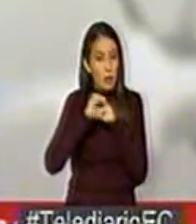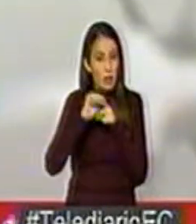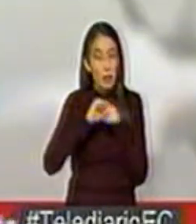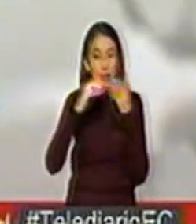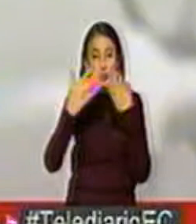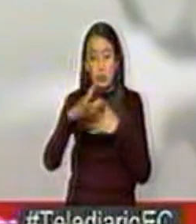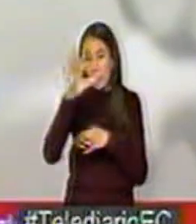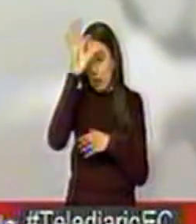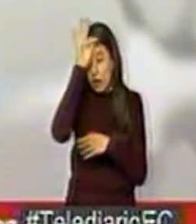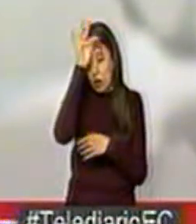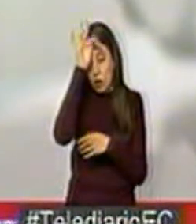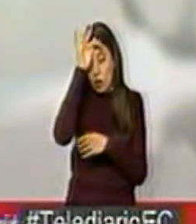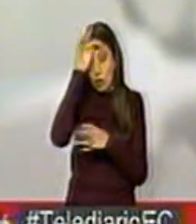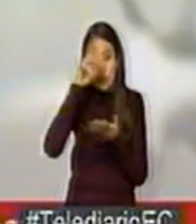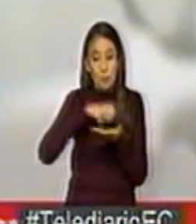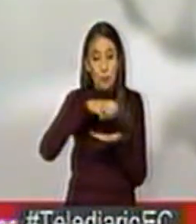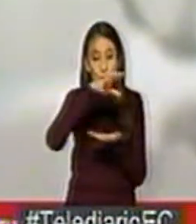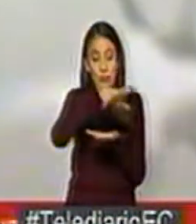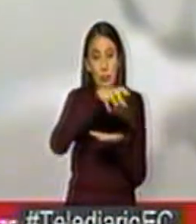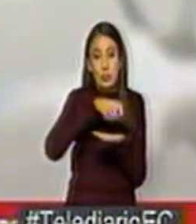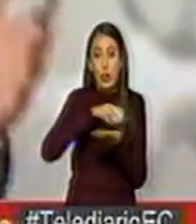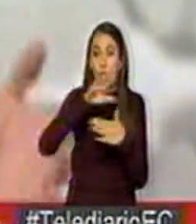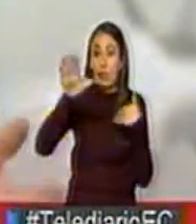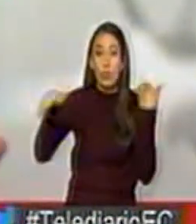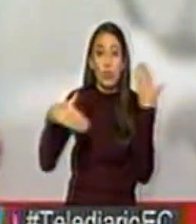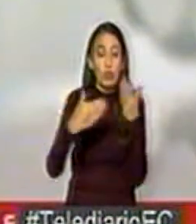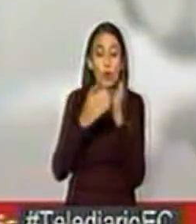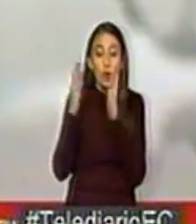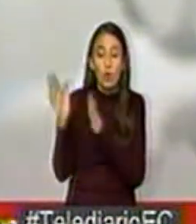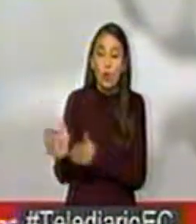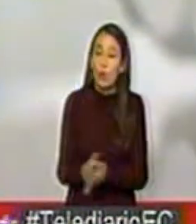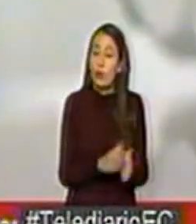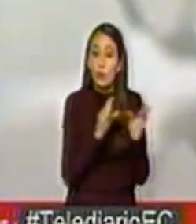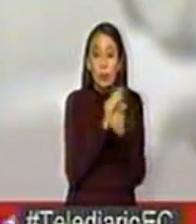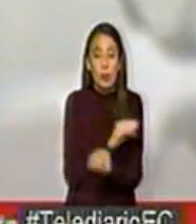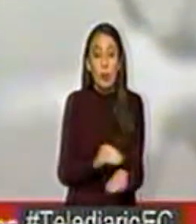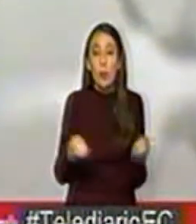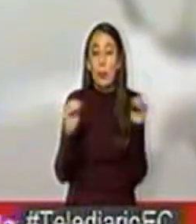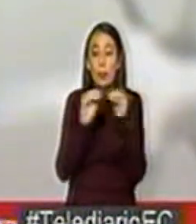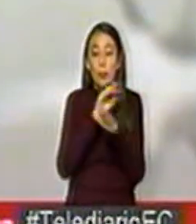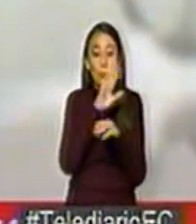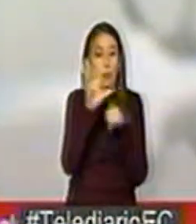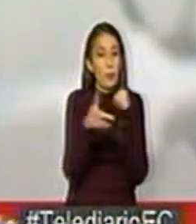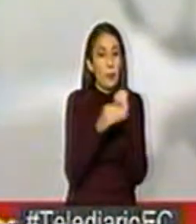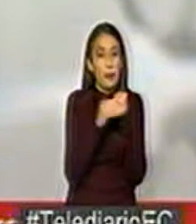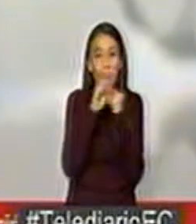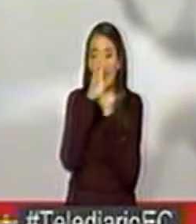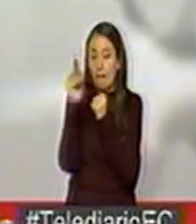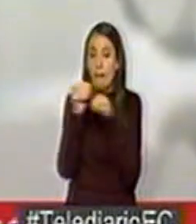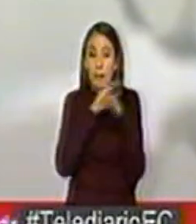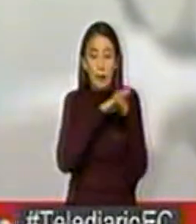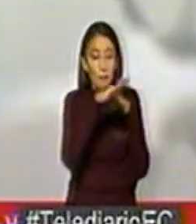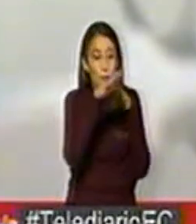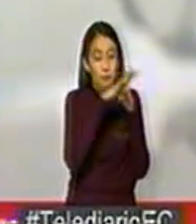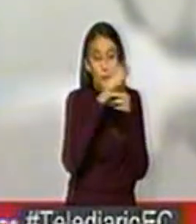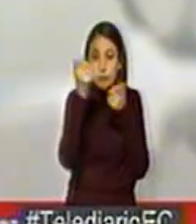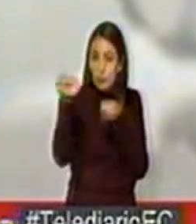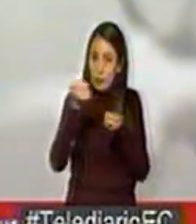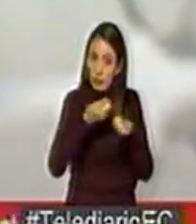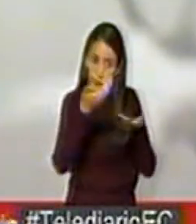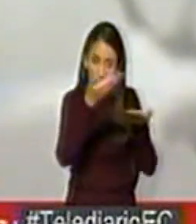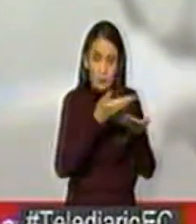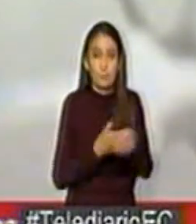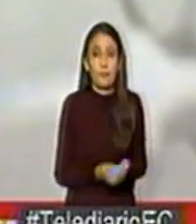Hospital Amigo de la Donación. Y todos los profesionales de la salud que quieran sumarse son invitados para esta formación. Y la